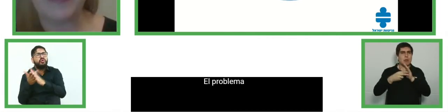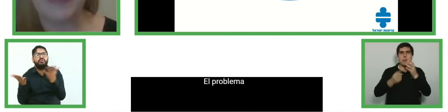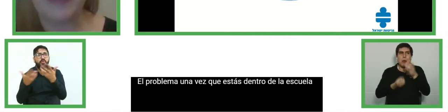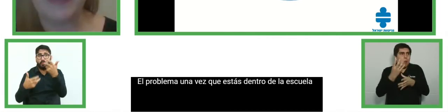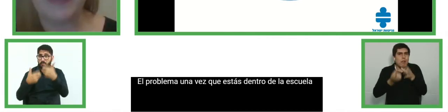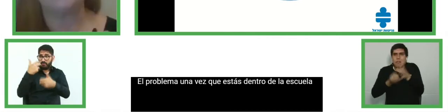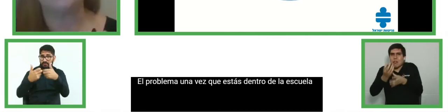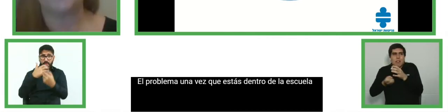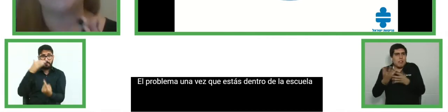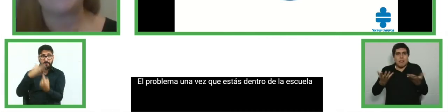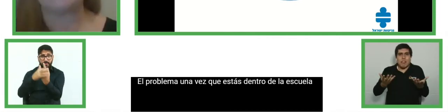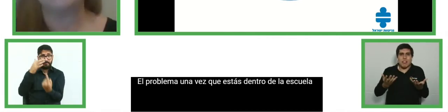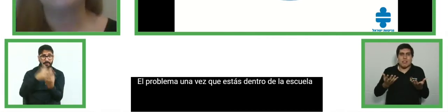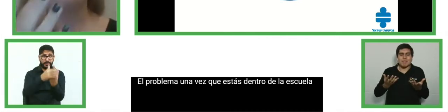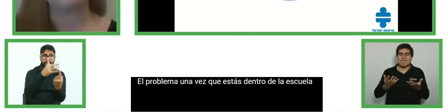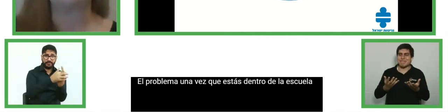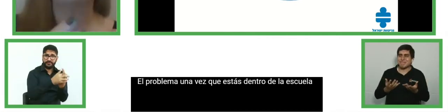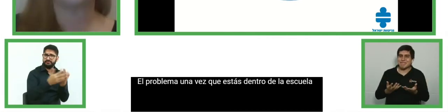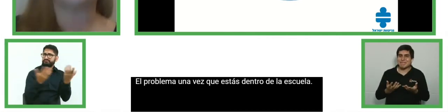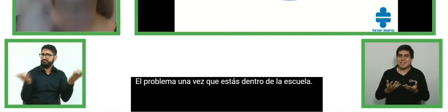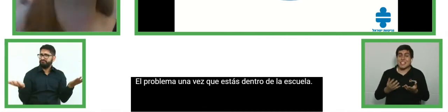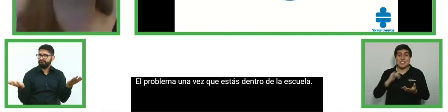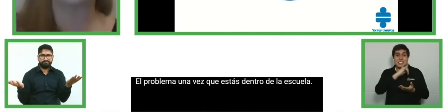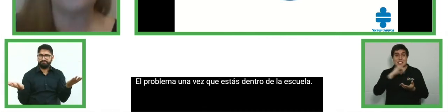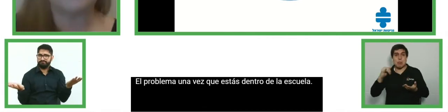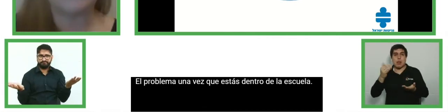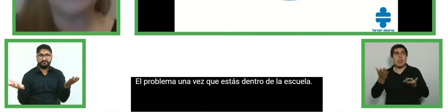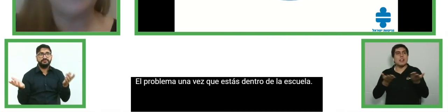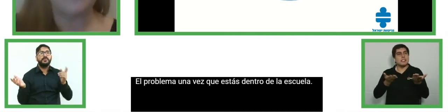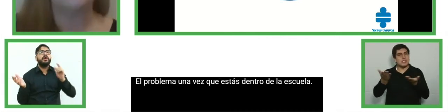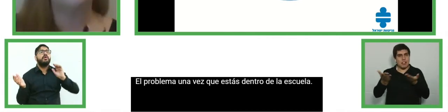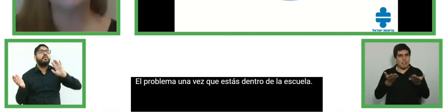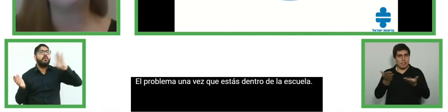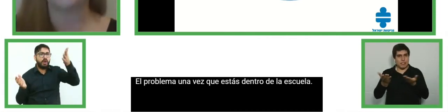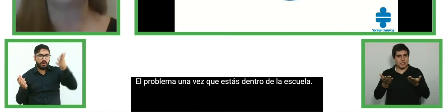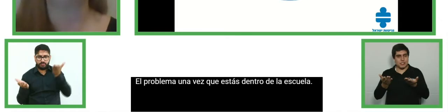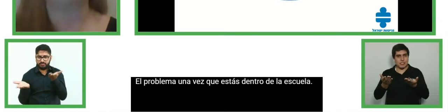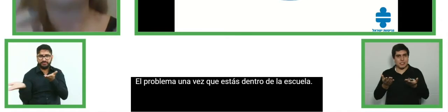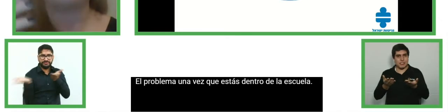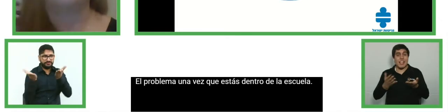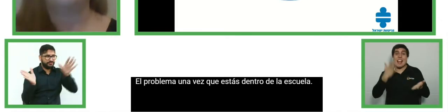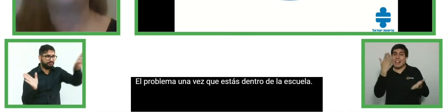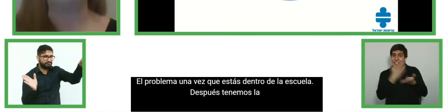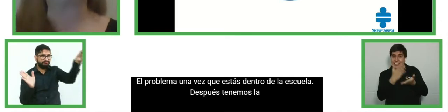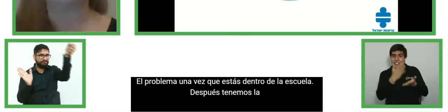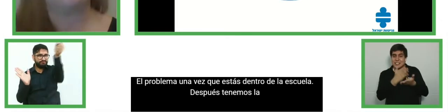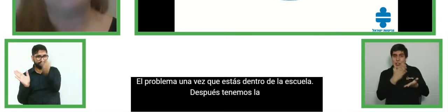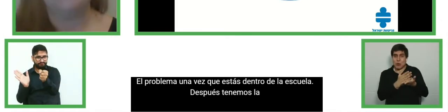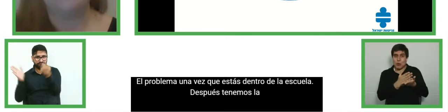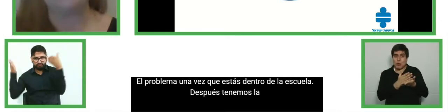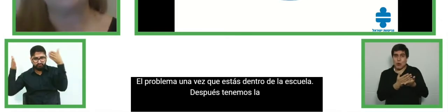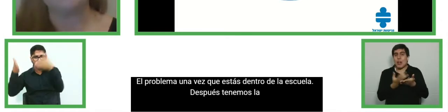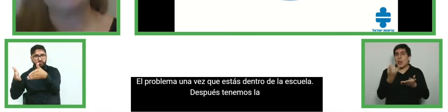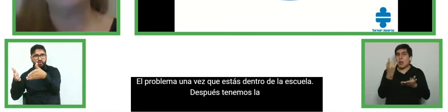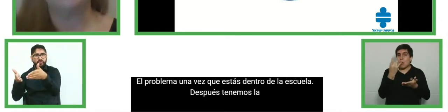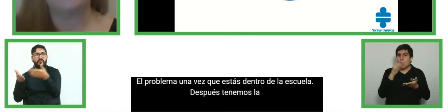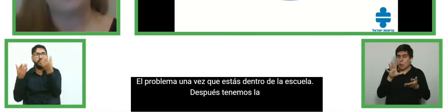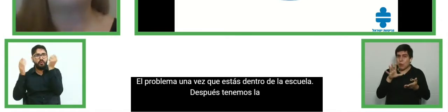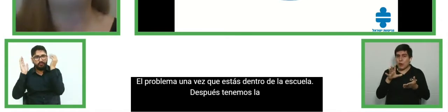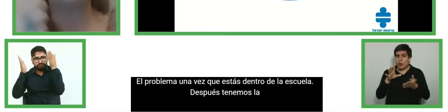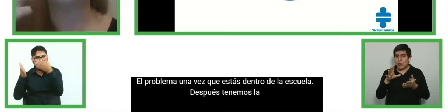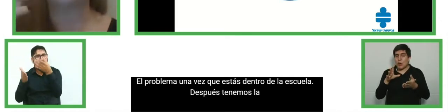accesibilidad física, tenemos la accesibilidad a servicios. Asegurarse que la escuela no solo